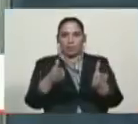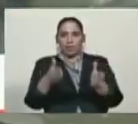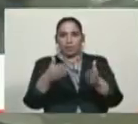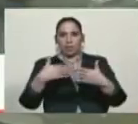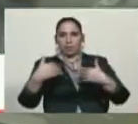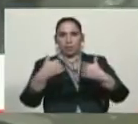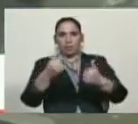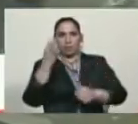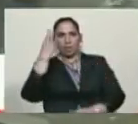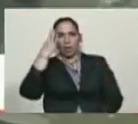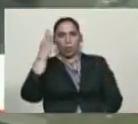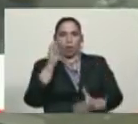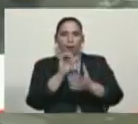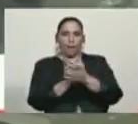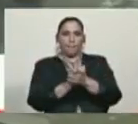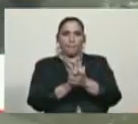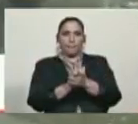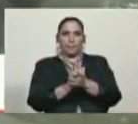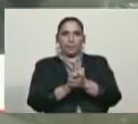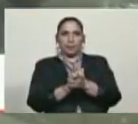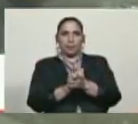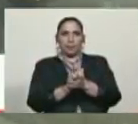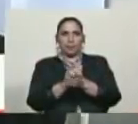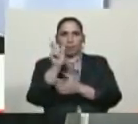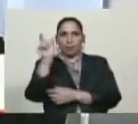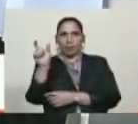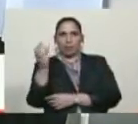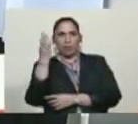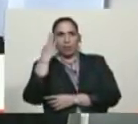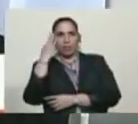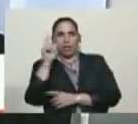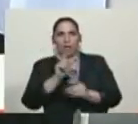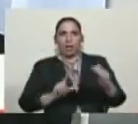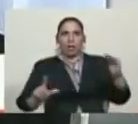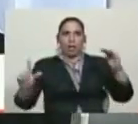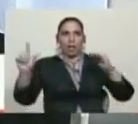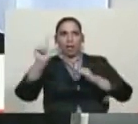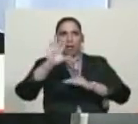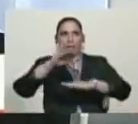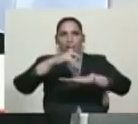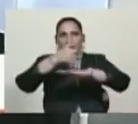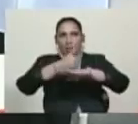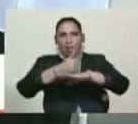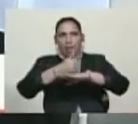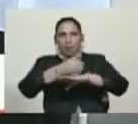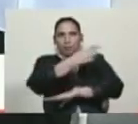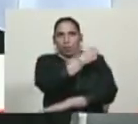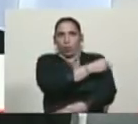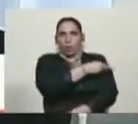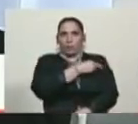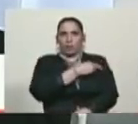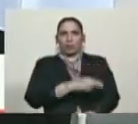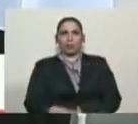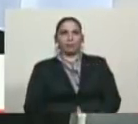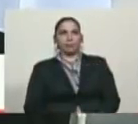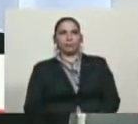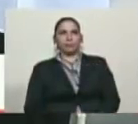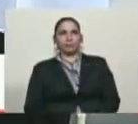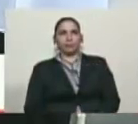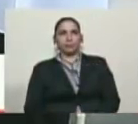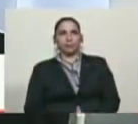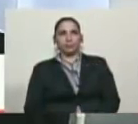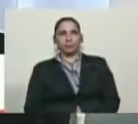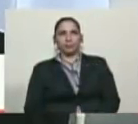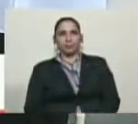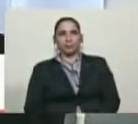la compañera maricela bermúdez dio la licencia yo y sin más rías directora del hospital josé maría vargas la licencia arnés flores gerente salud el seguro